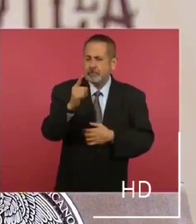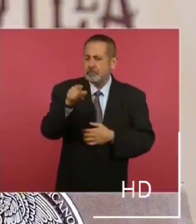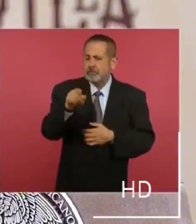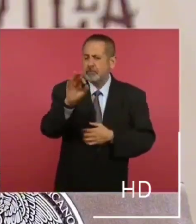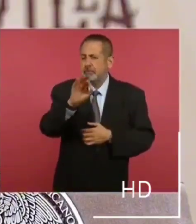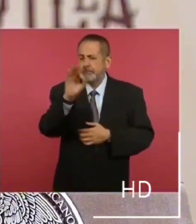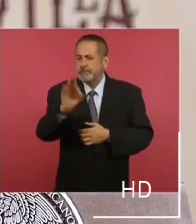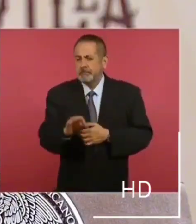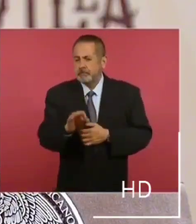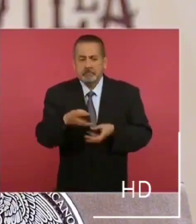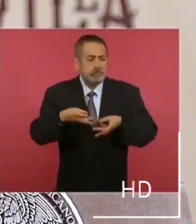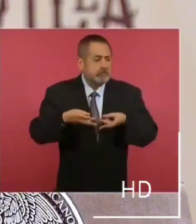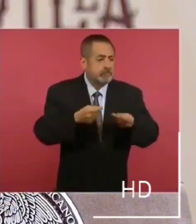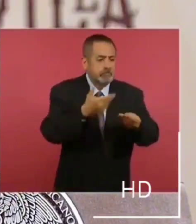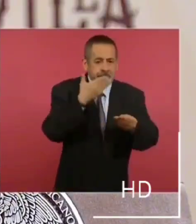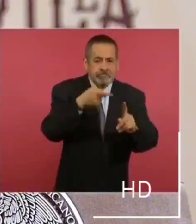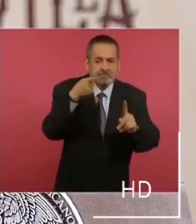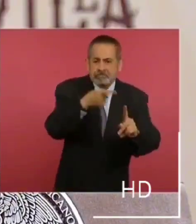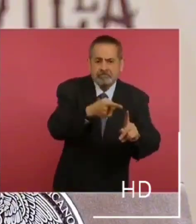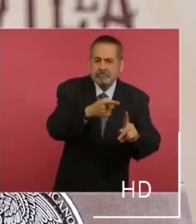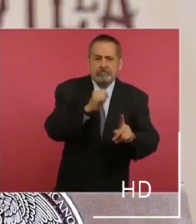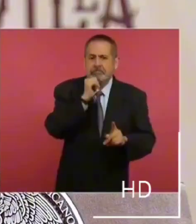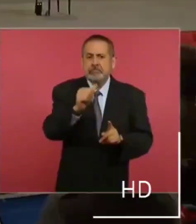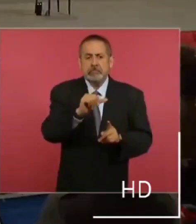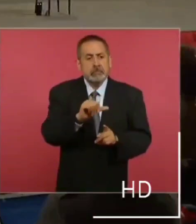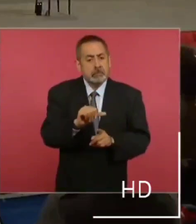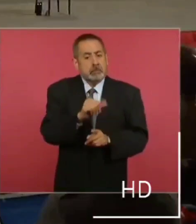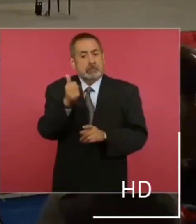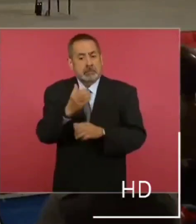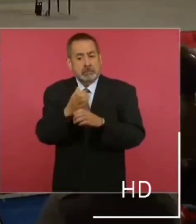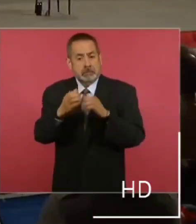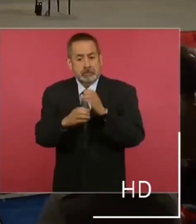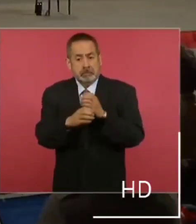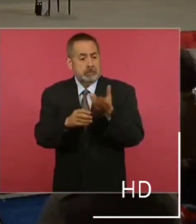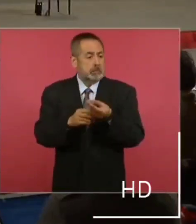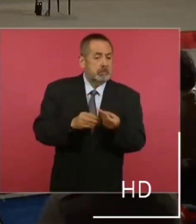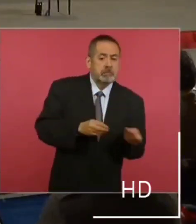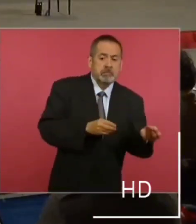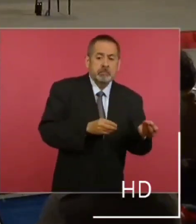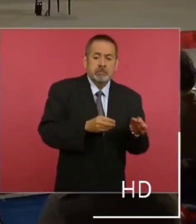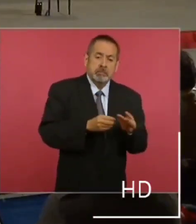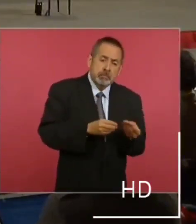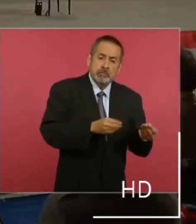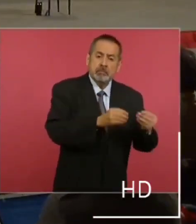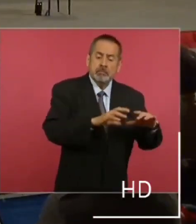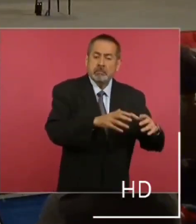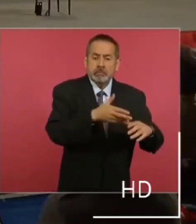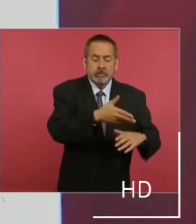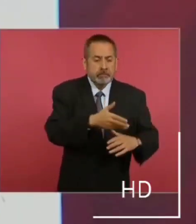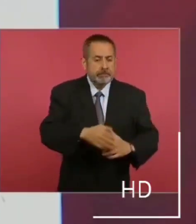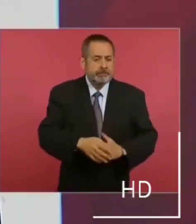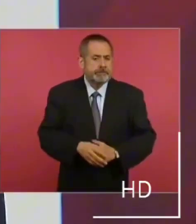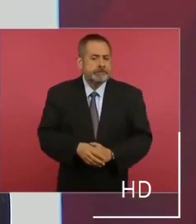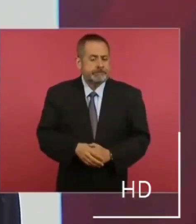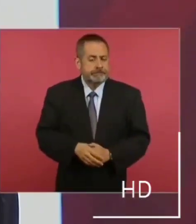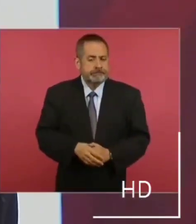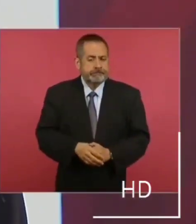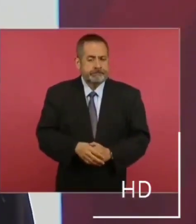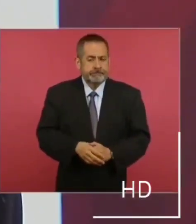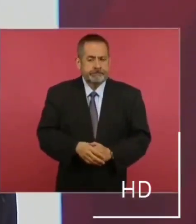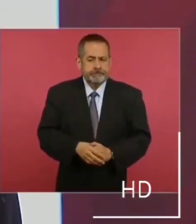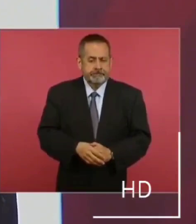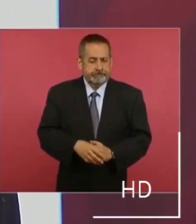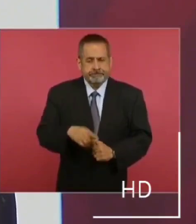0,1% de las erogaciones de ambos fondos en pensiones complementarias. Con la canción de